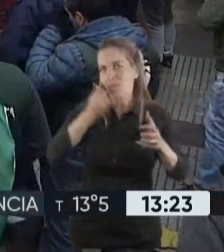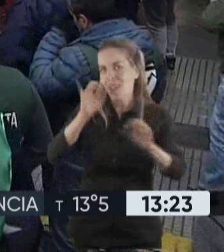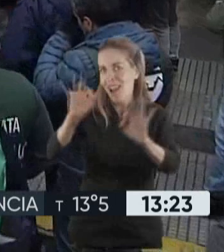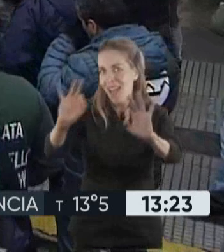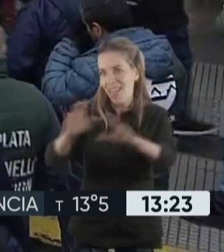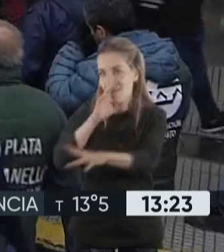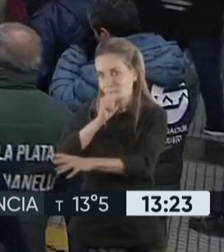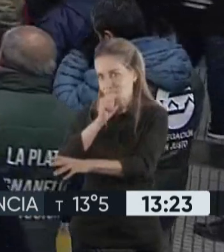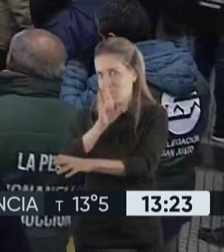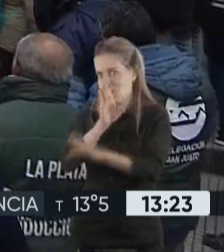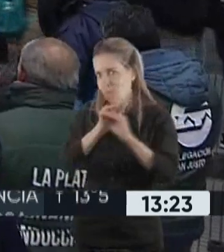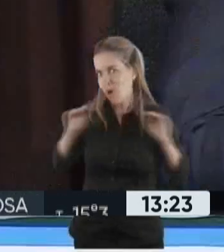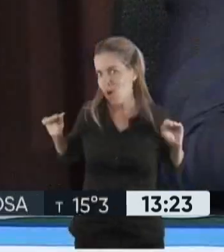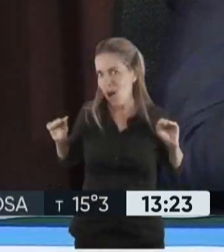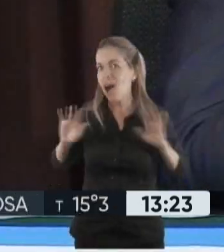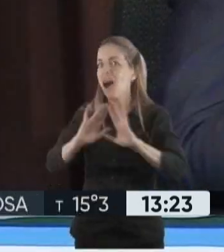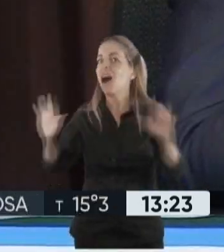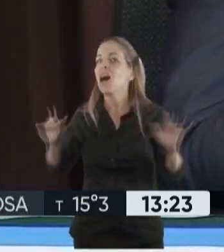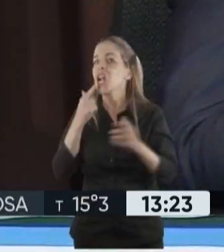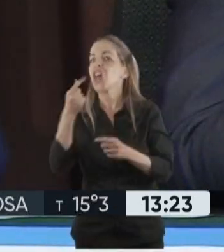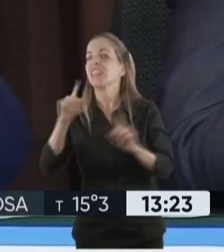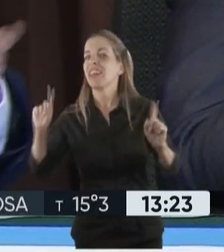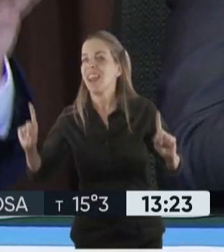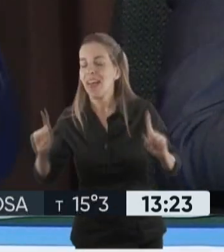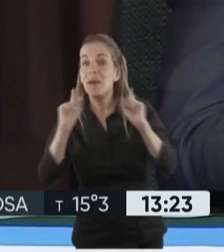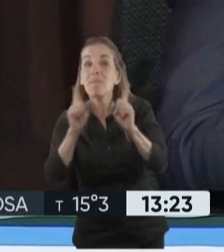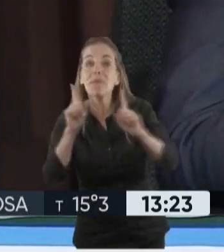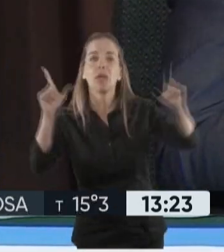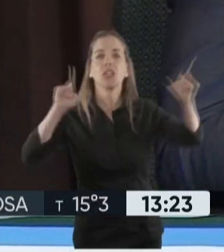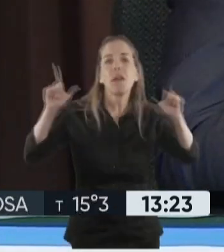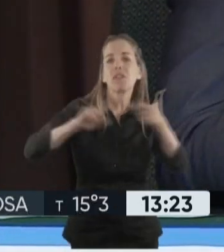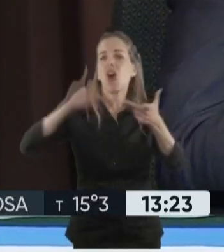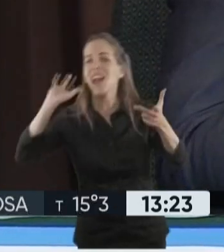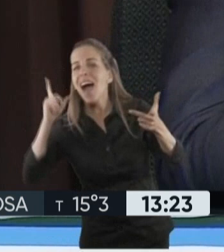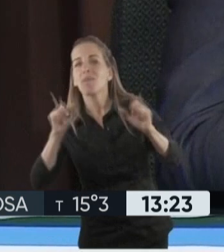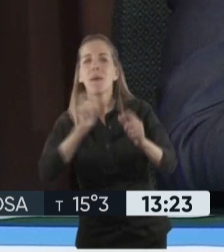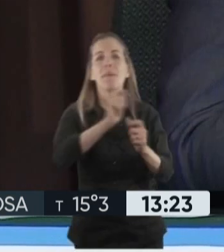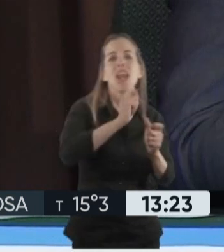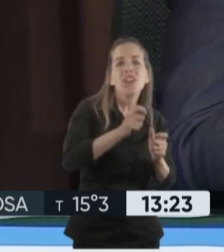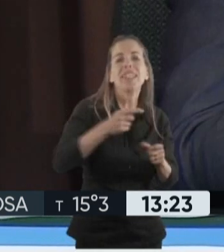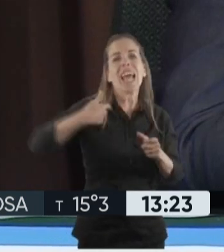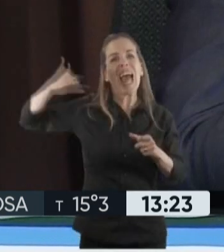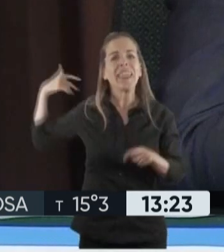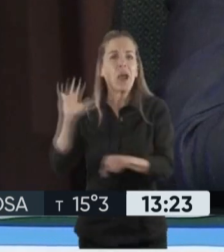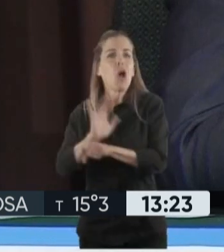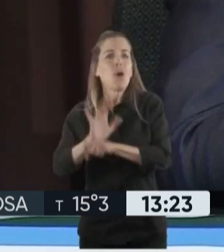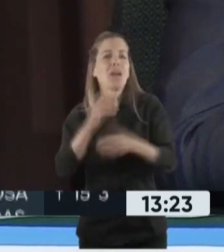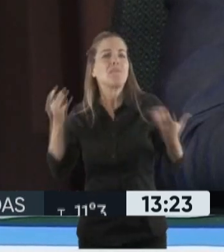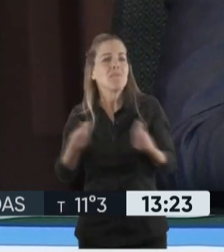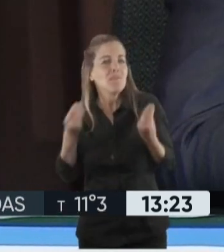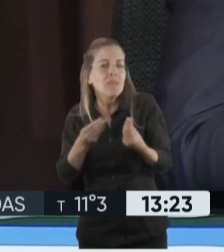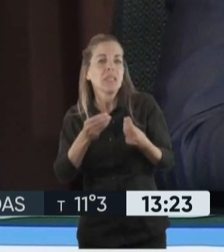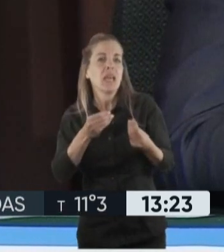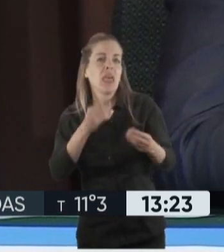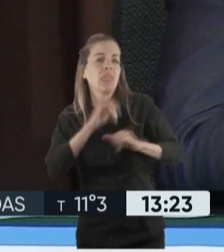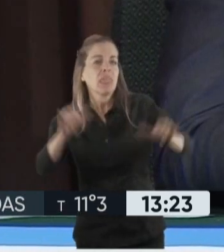esto lo callan, lo silencian. Son los mismos medios que intoxicaron la cabeza de los argentinos, que todos los